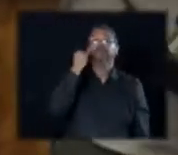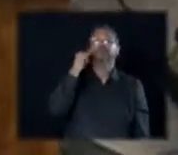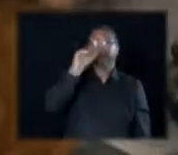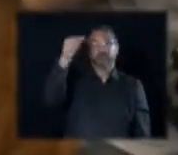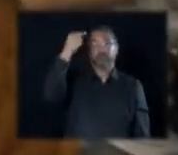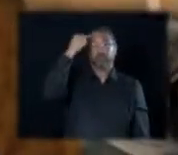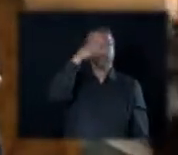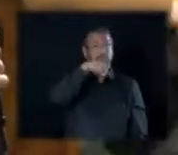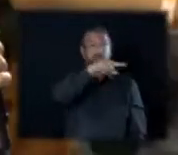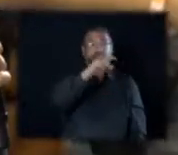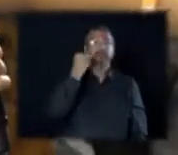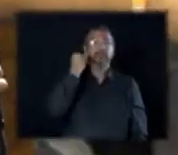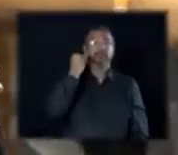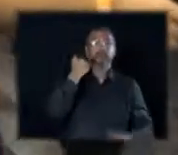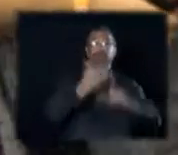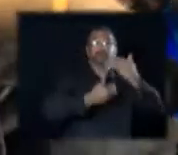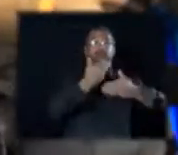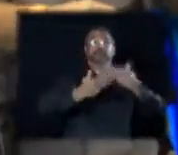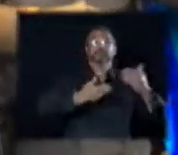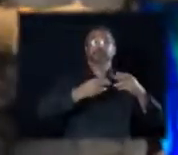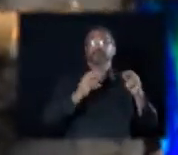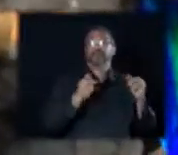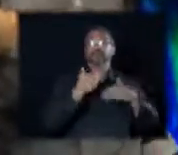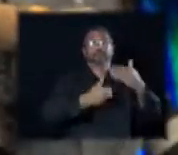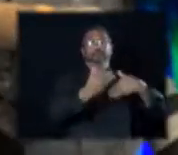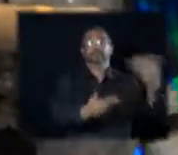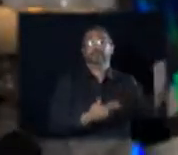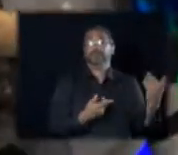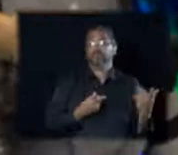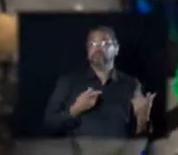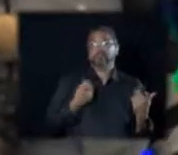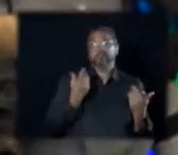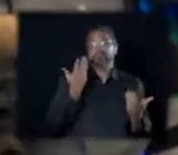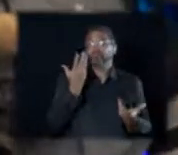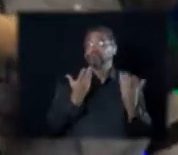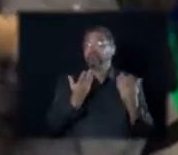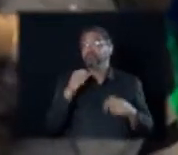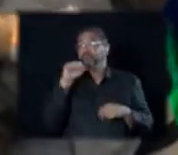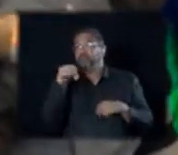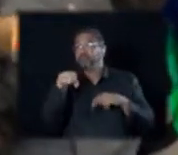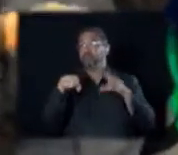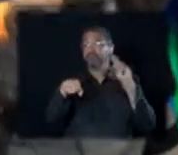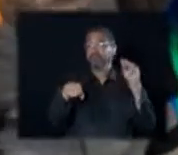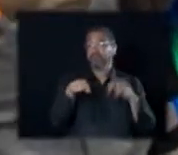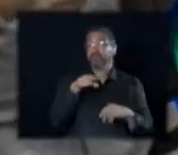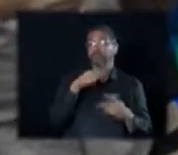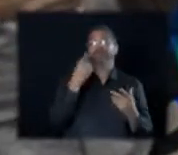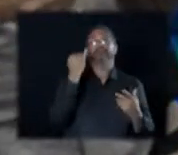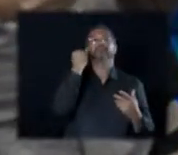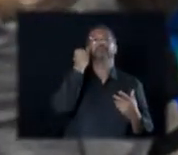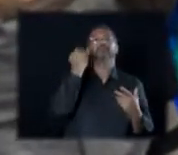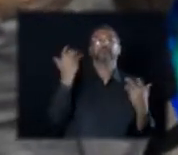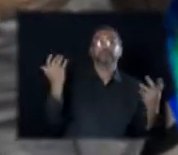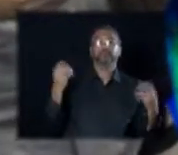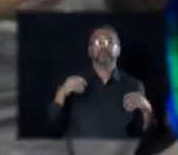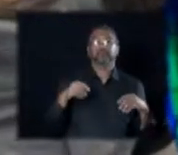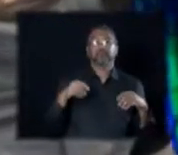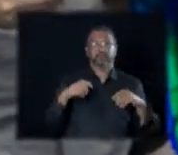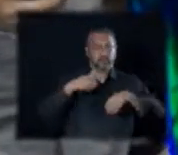if the government answers quickly to these requests that you're making, what possibility is there